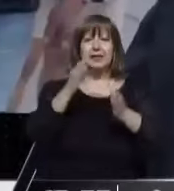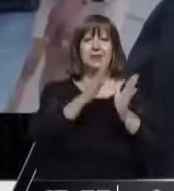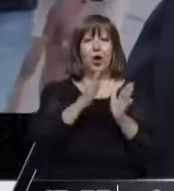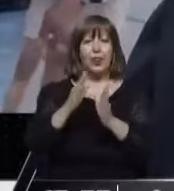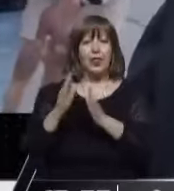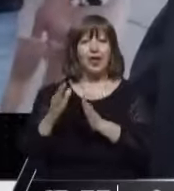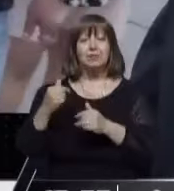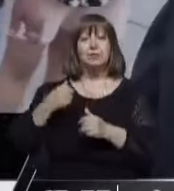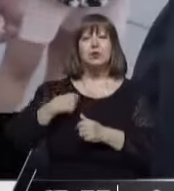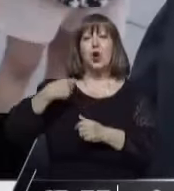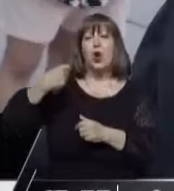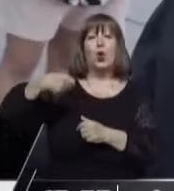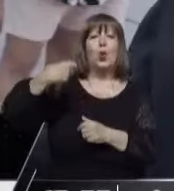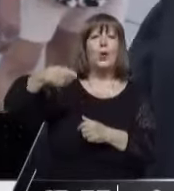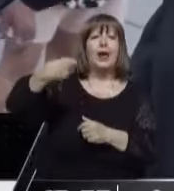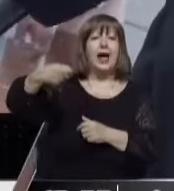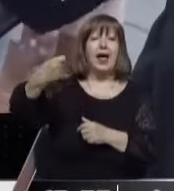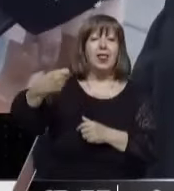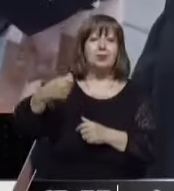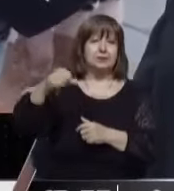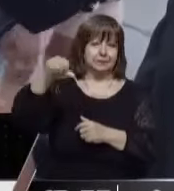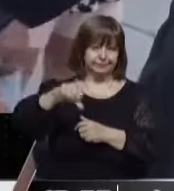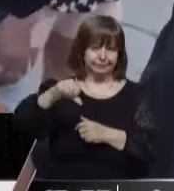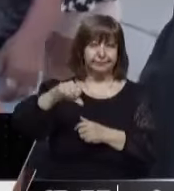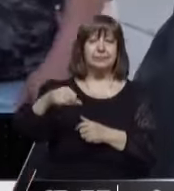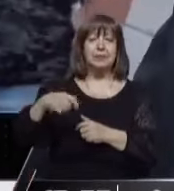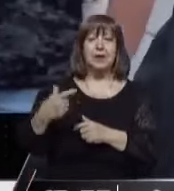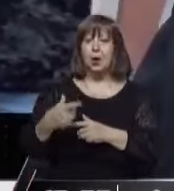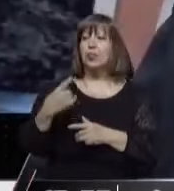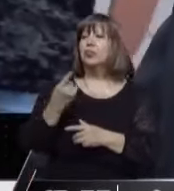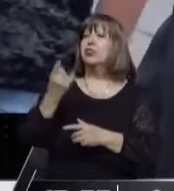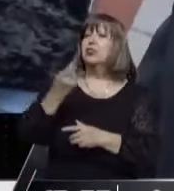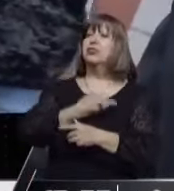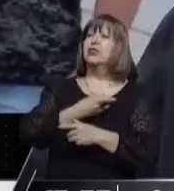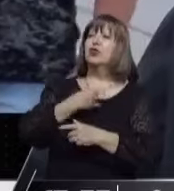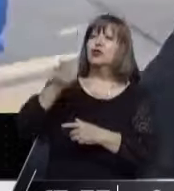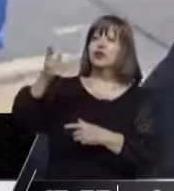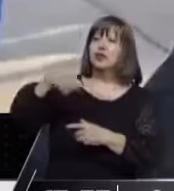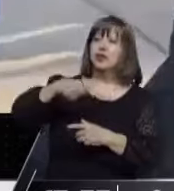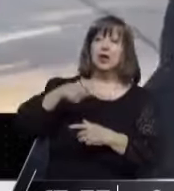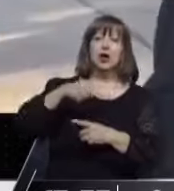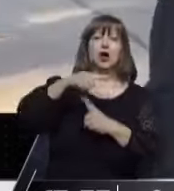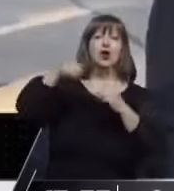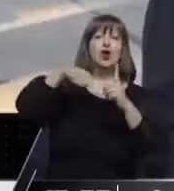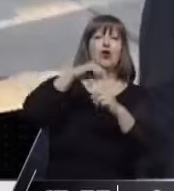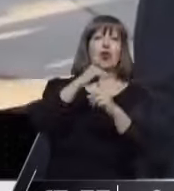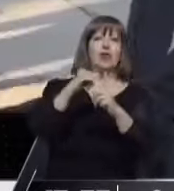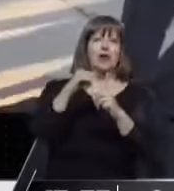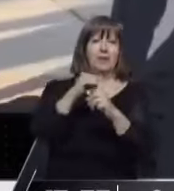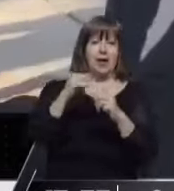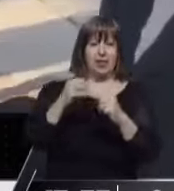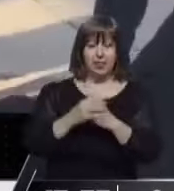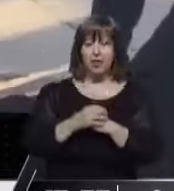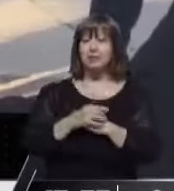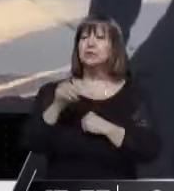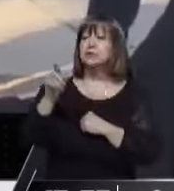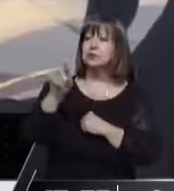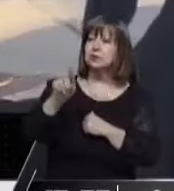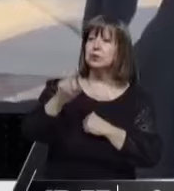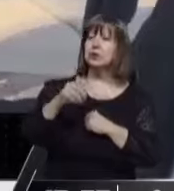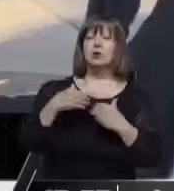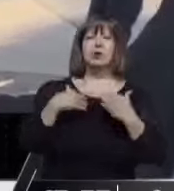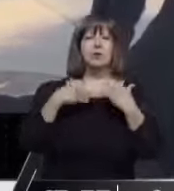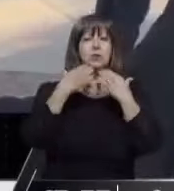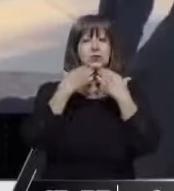¿De dónde vienen? De Rodeo del Medio. Bien. O sea que se han hecho un lindo viajecito. Sí, todos los años venimos. Agradecer para mi familia, o sea, pedir